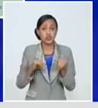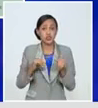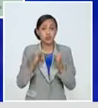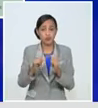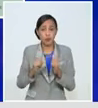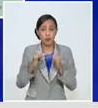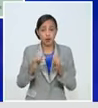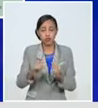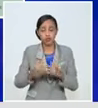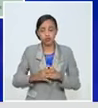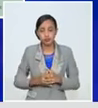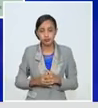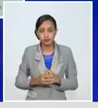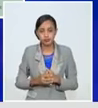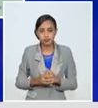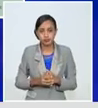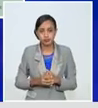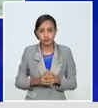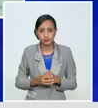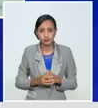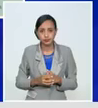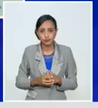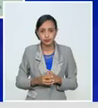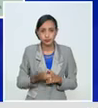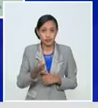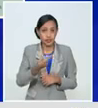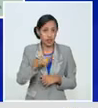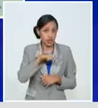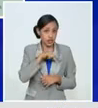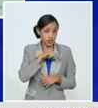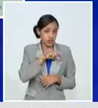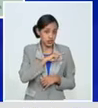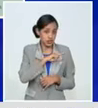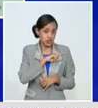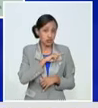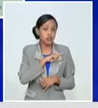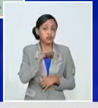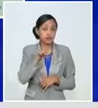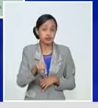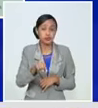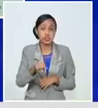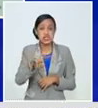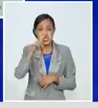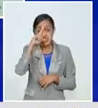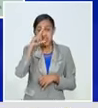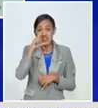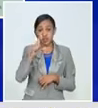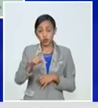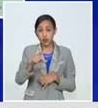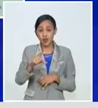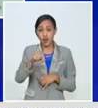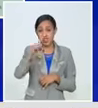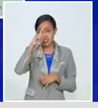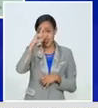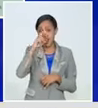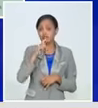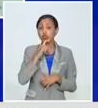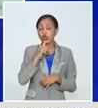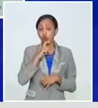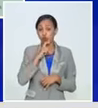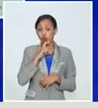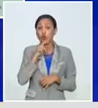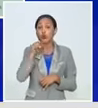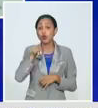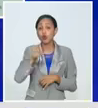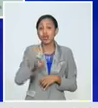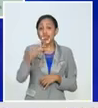casos. Ayer se confirman en San Cristóbal y en San Antonio de los Baños 3